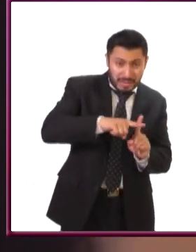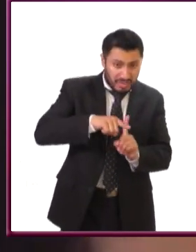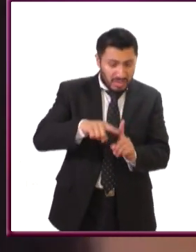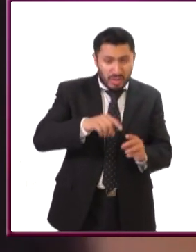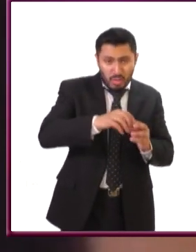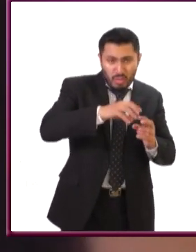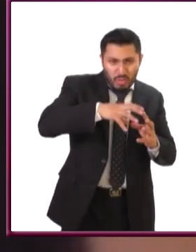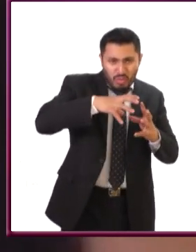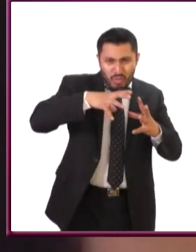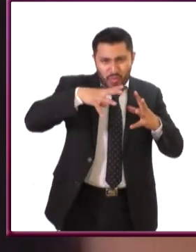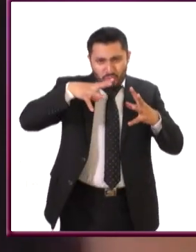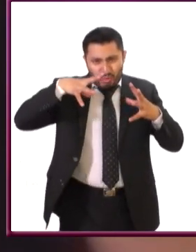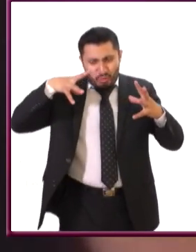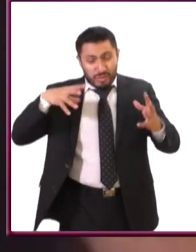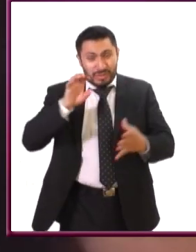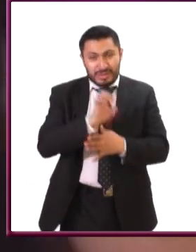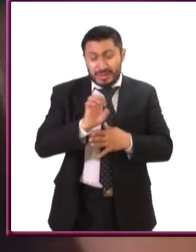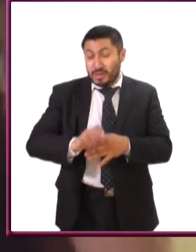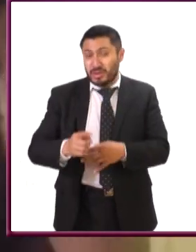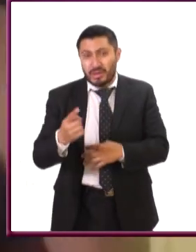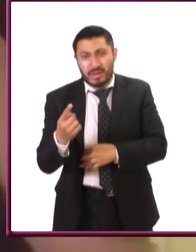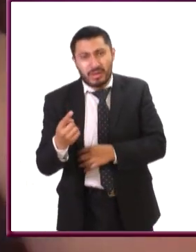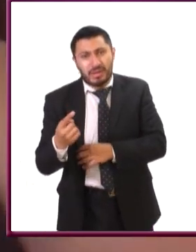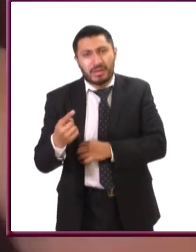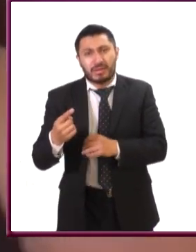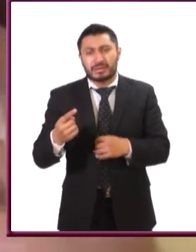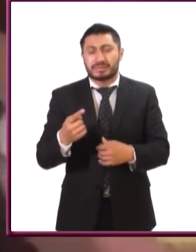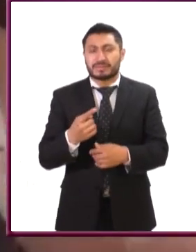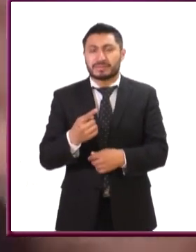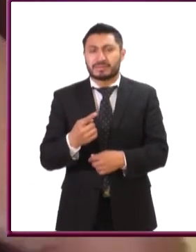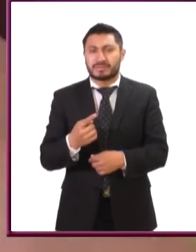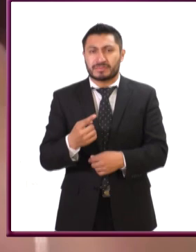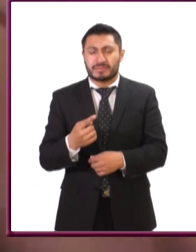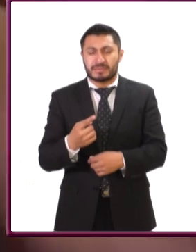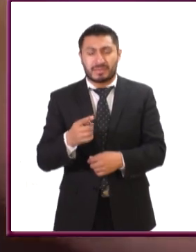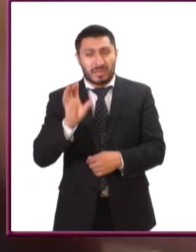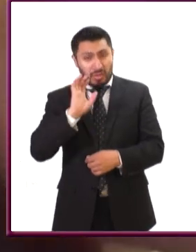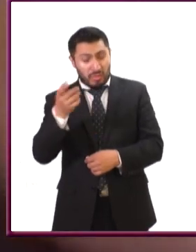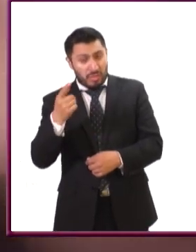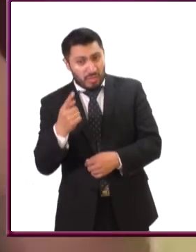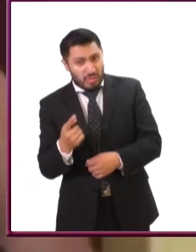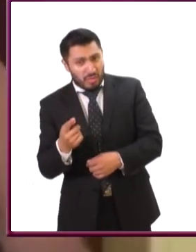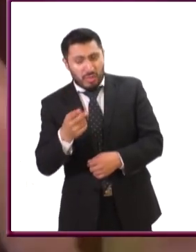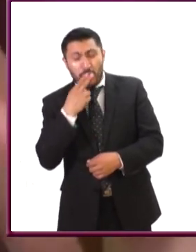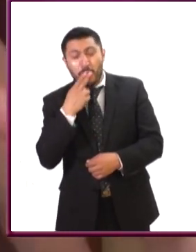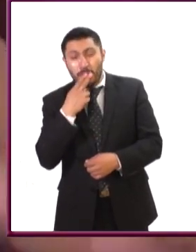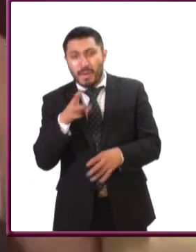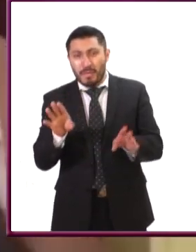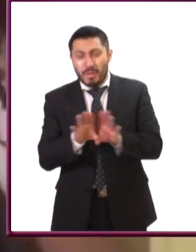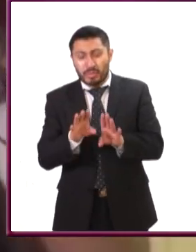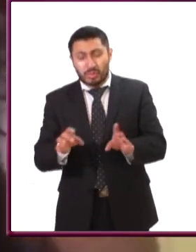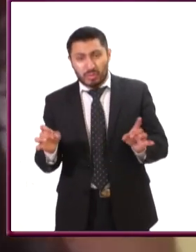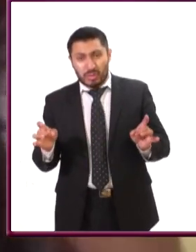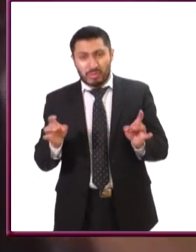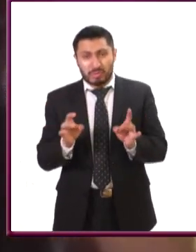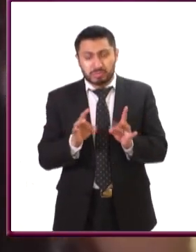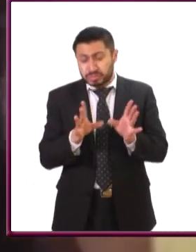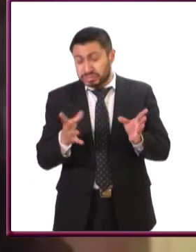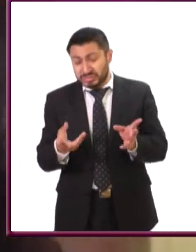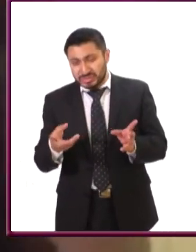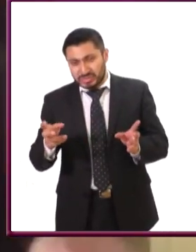los núcleos de los átomos. Entonces, cuando utiliza un colisionador,